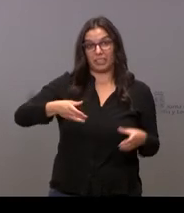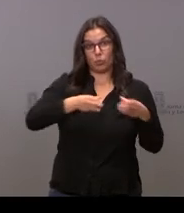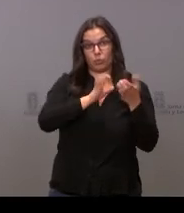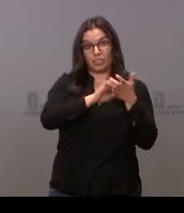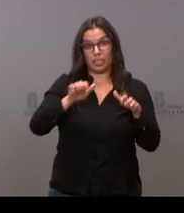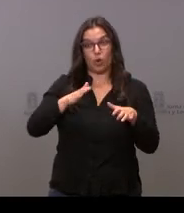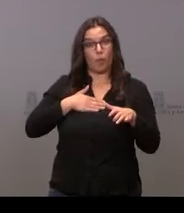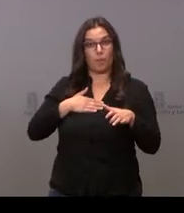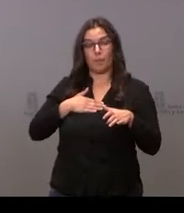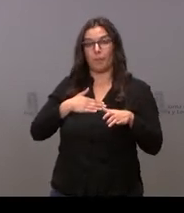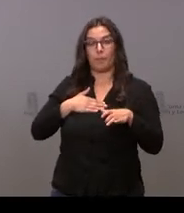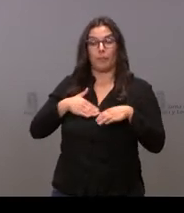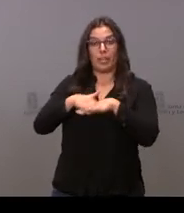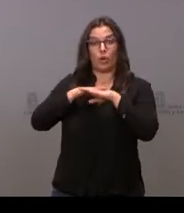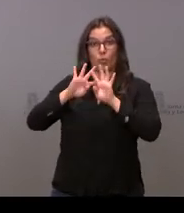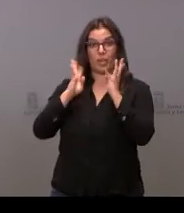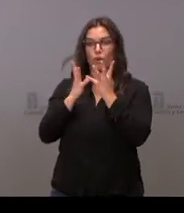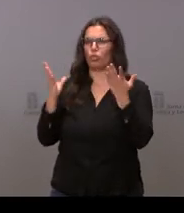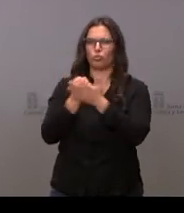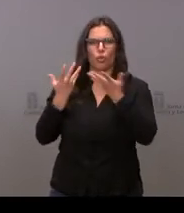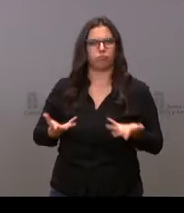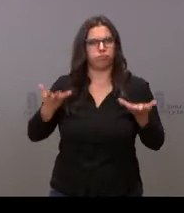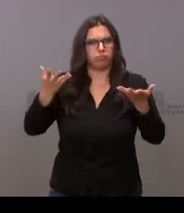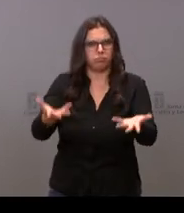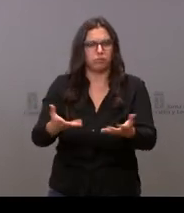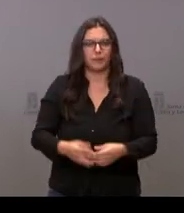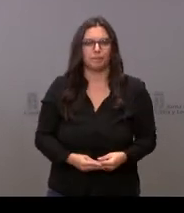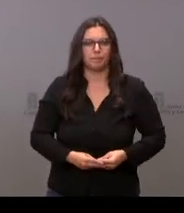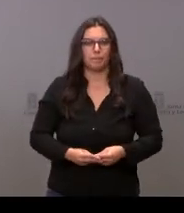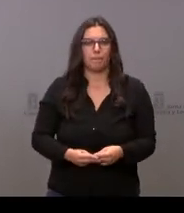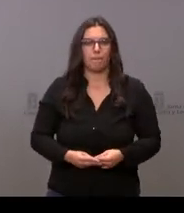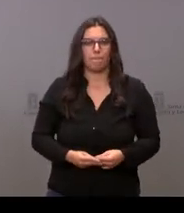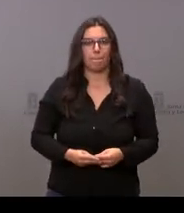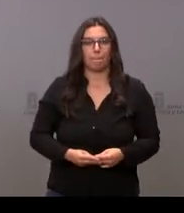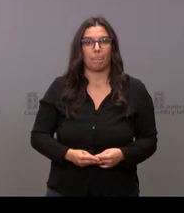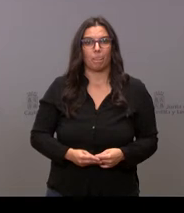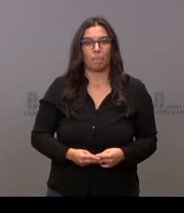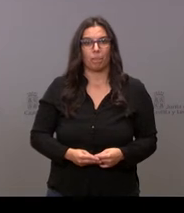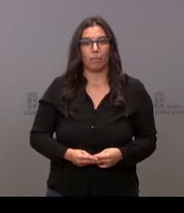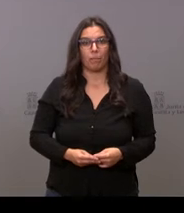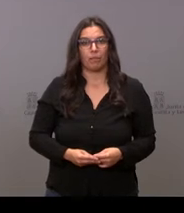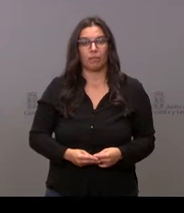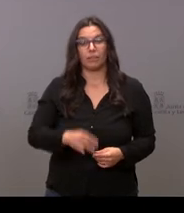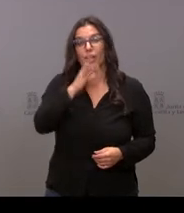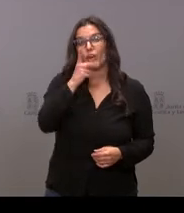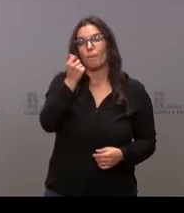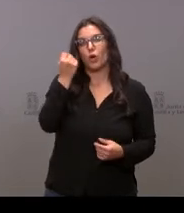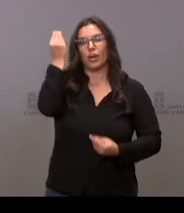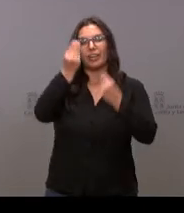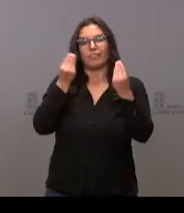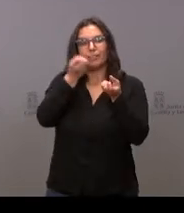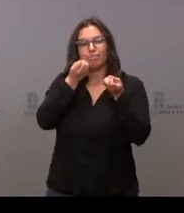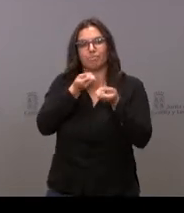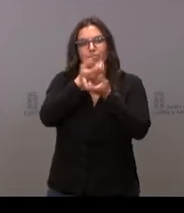pero también con todos los miembros de mi gobierno autonómico y voy a pasar a hacer una reflexión sobre